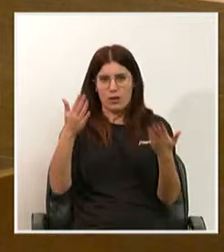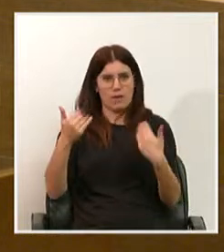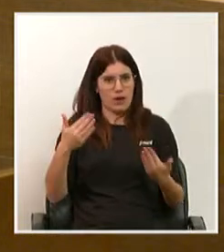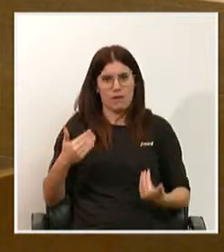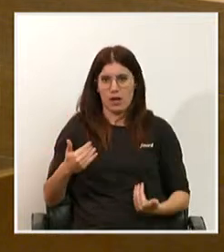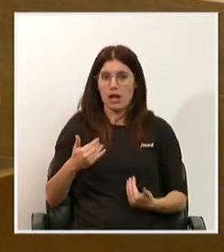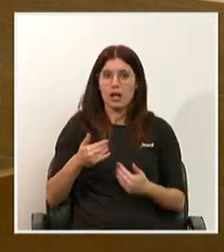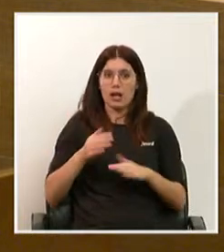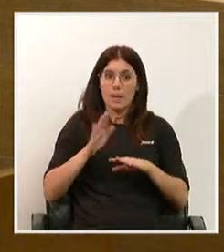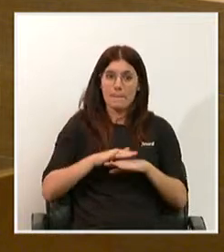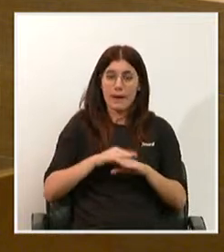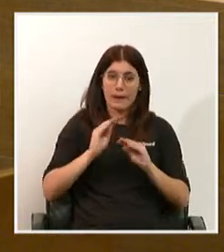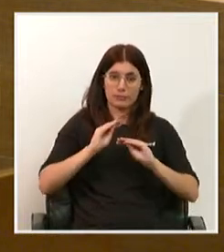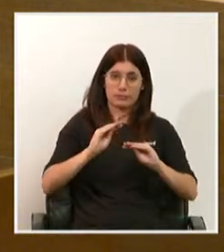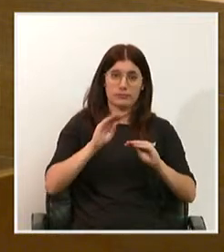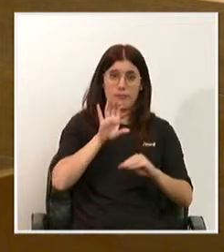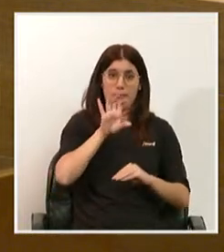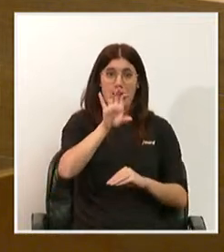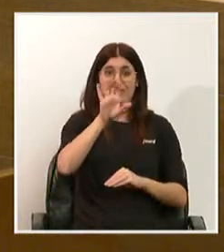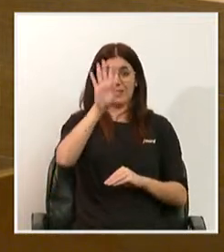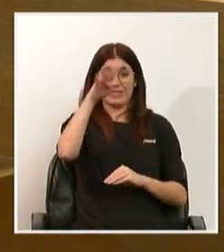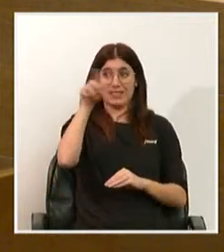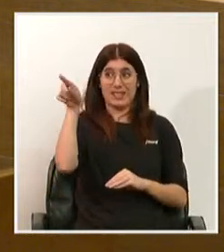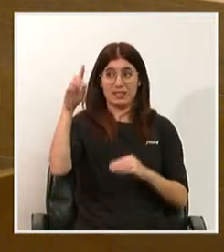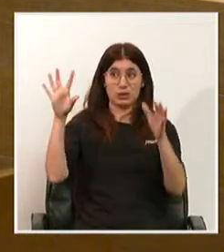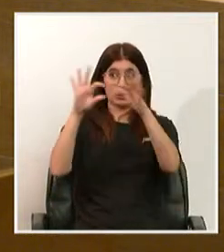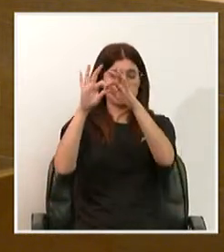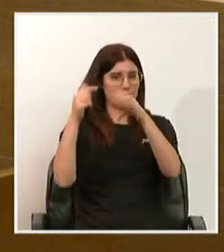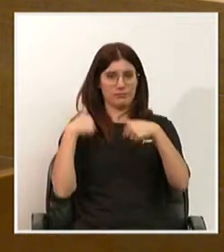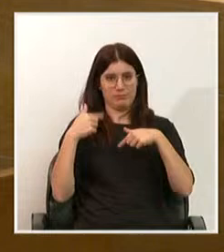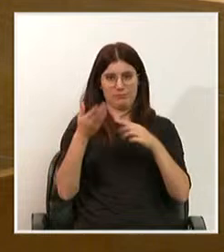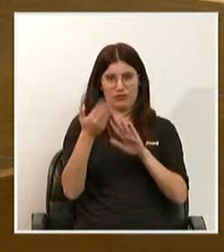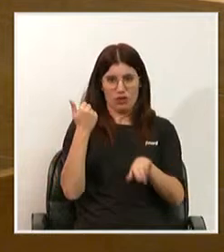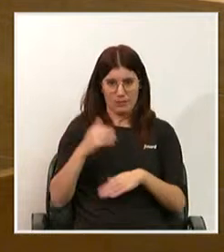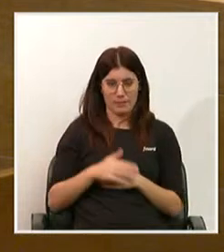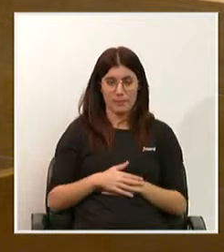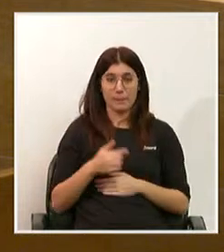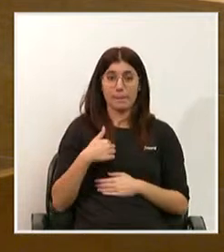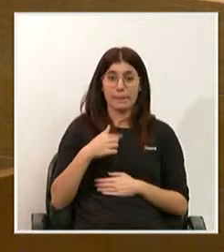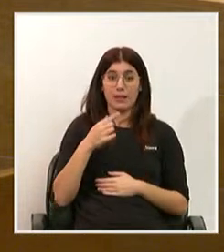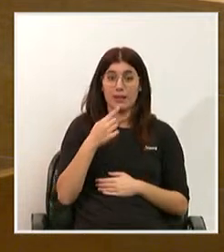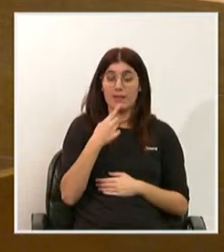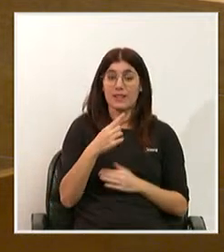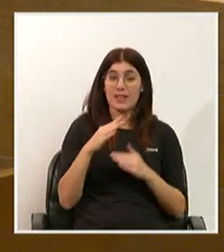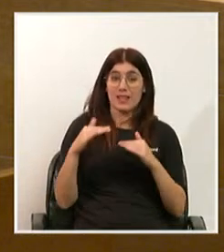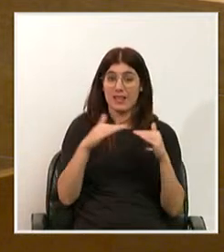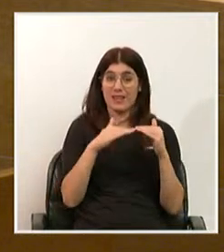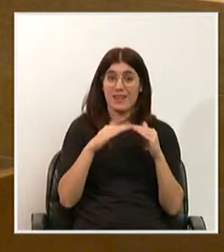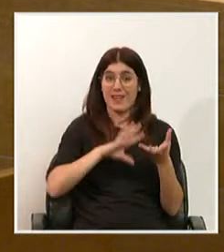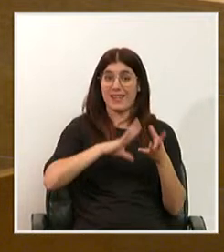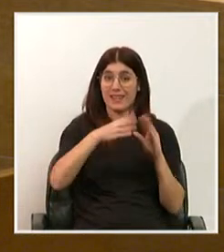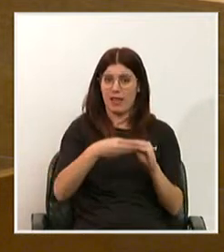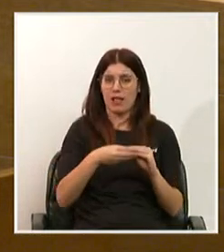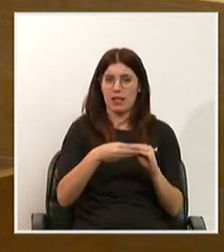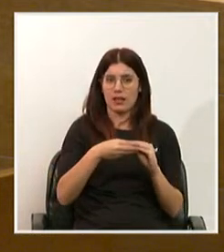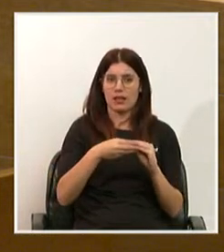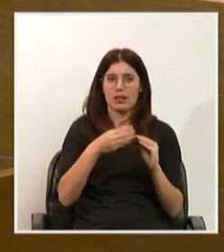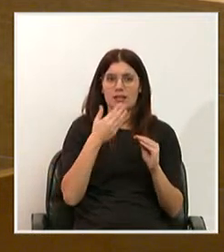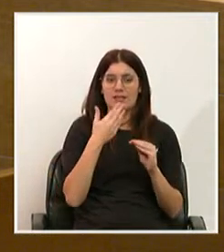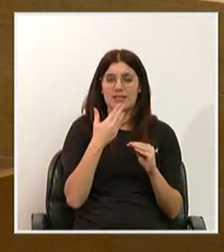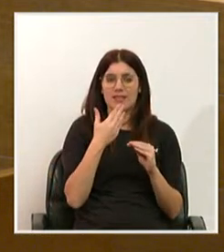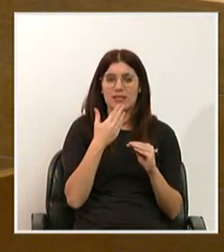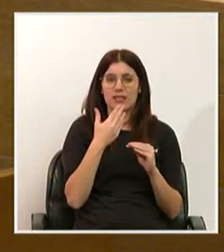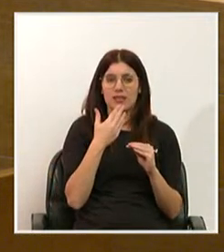para sus países catalanes Miren la idea de entidad tenderá a ser referida No ya a las